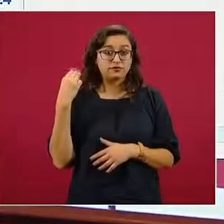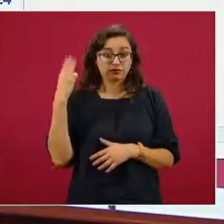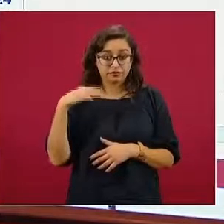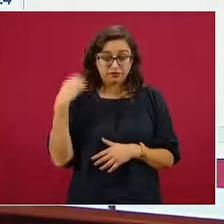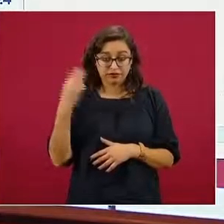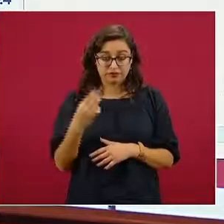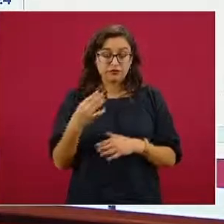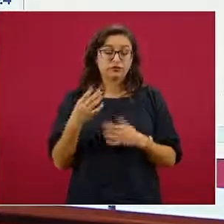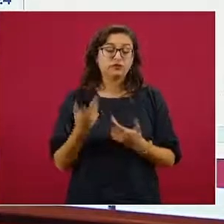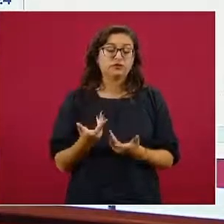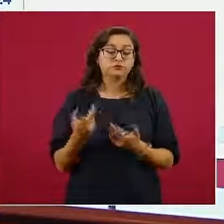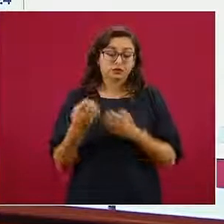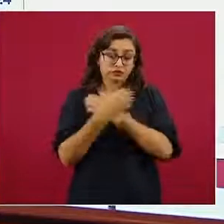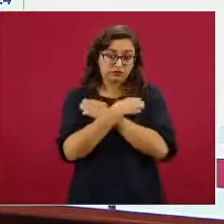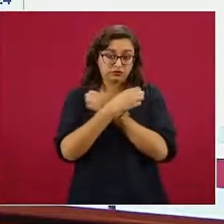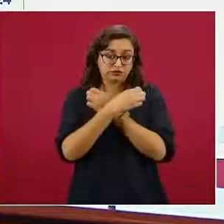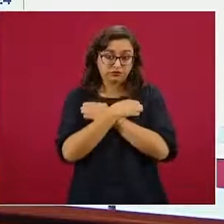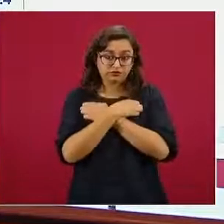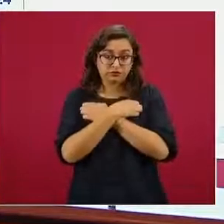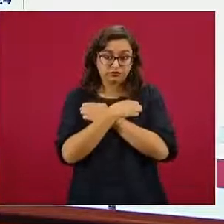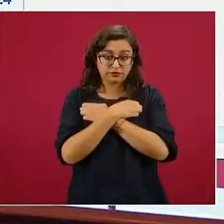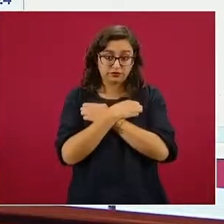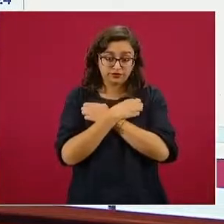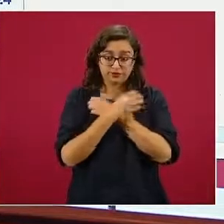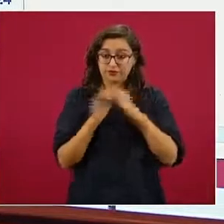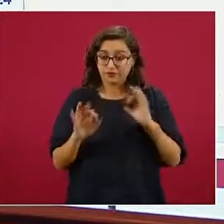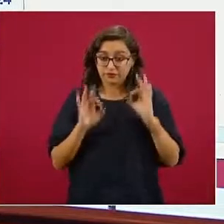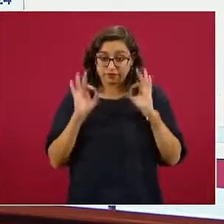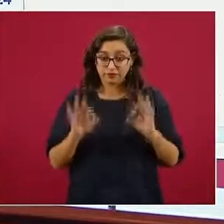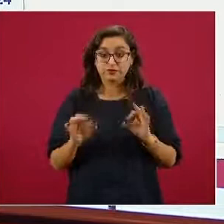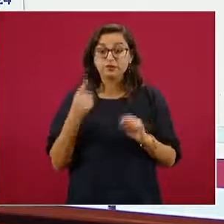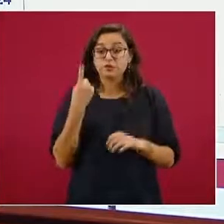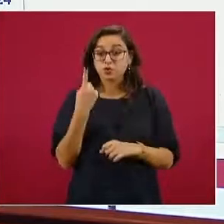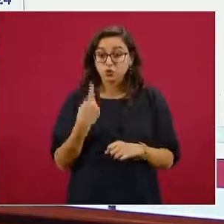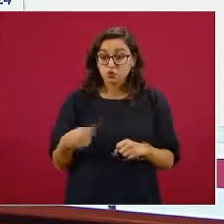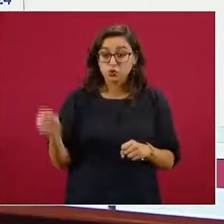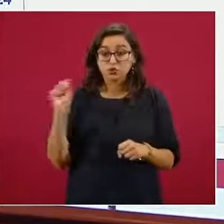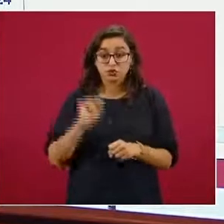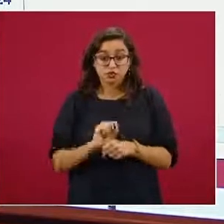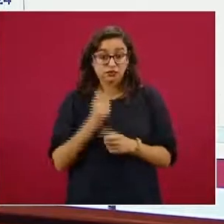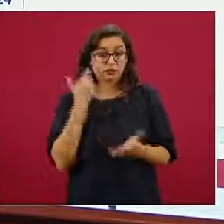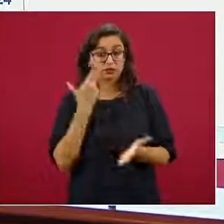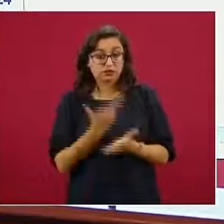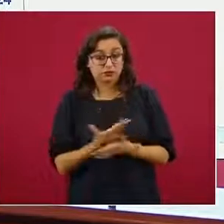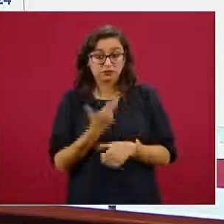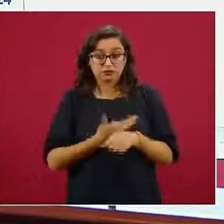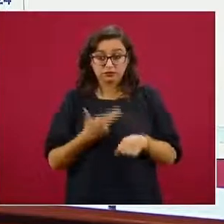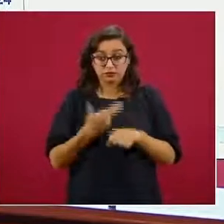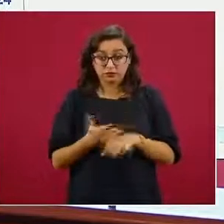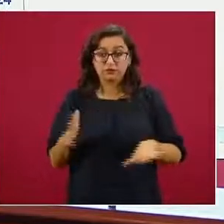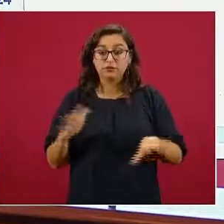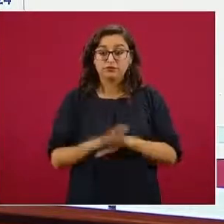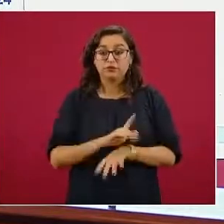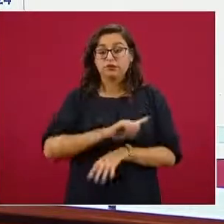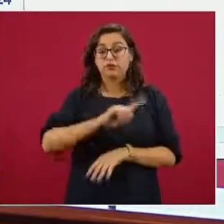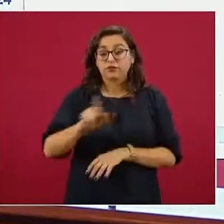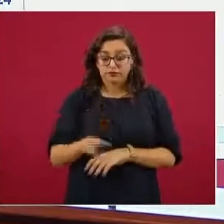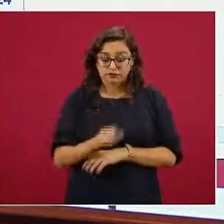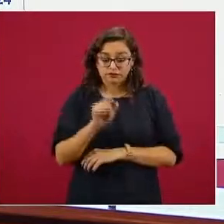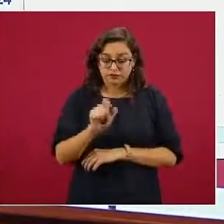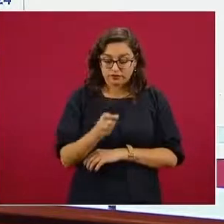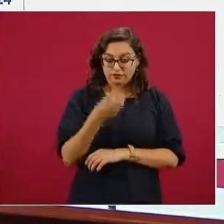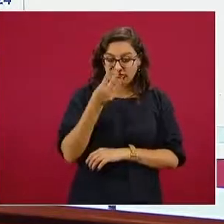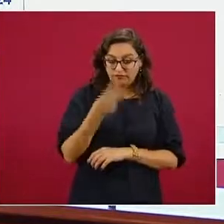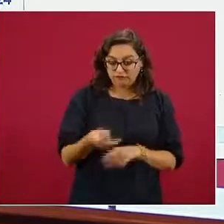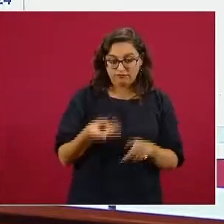Consejo Educativo Nacional, una semana de adaptación que pidió el propio Consejo Educativo y posteriormente a partir del 23